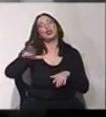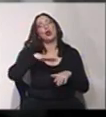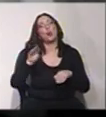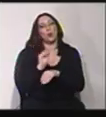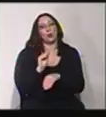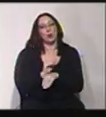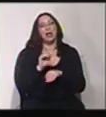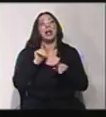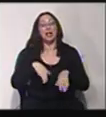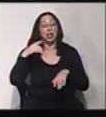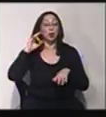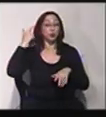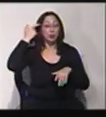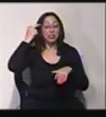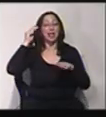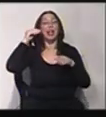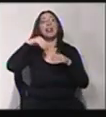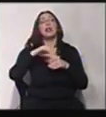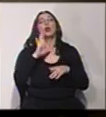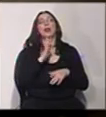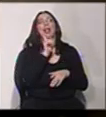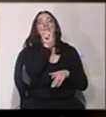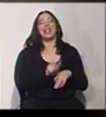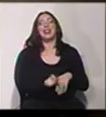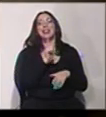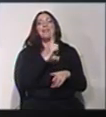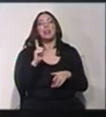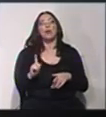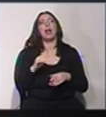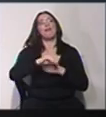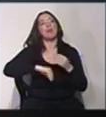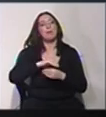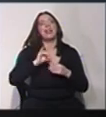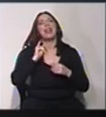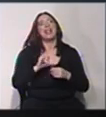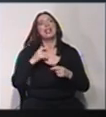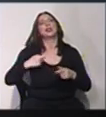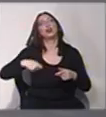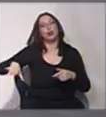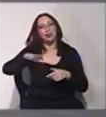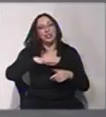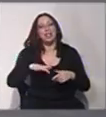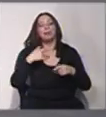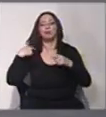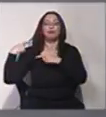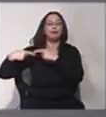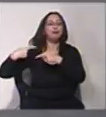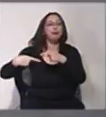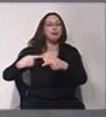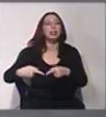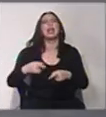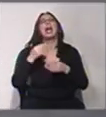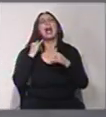suicidio impacta enormemente en el plano individual, familiar y social, a través de varias generaciones. Es un acto prevenible que implica